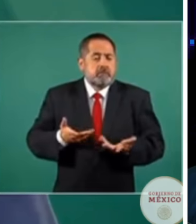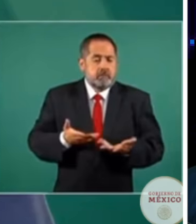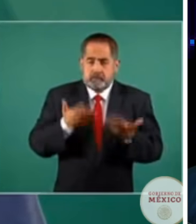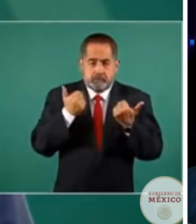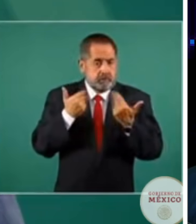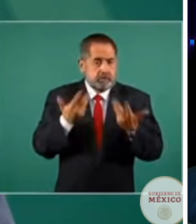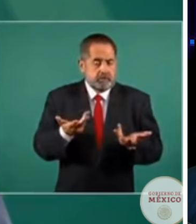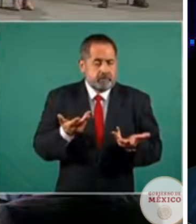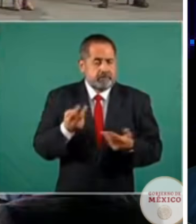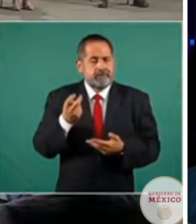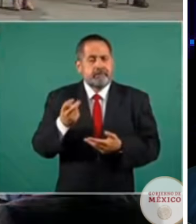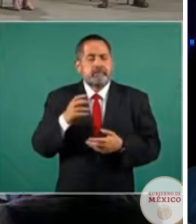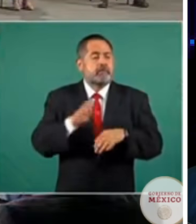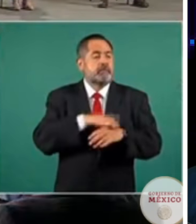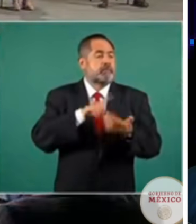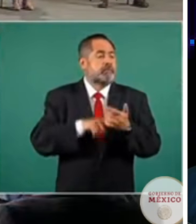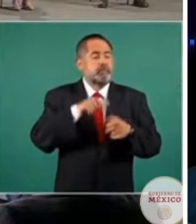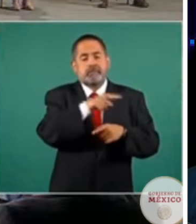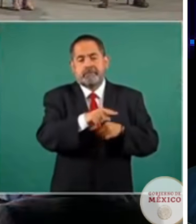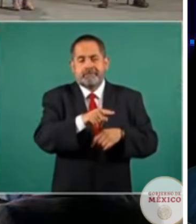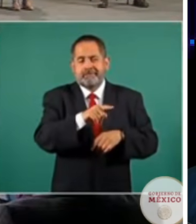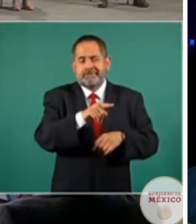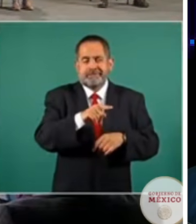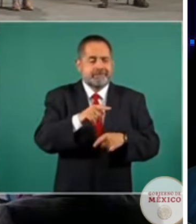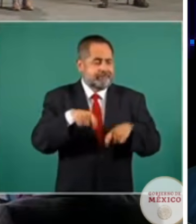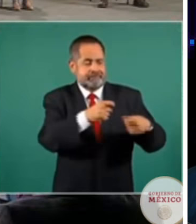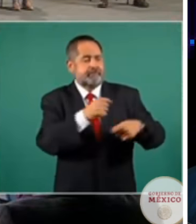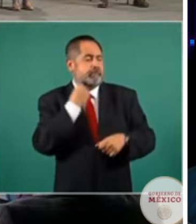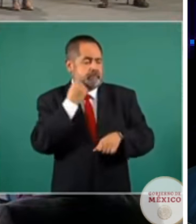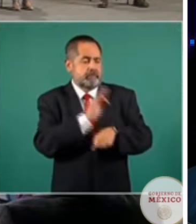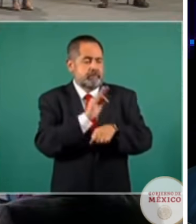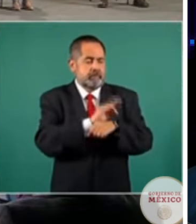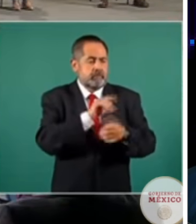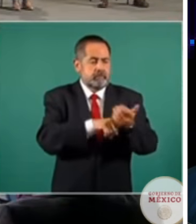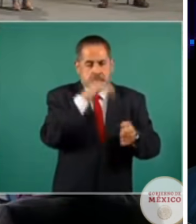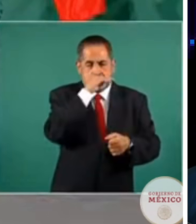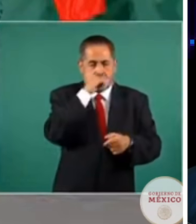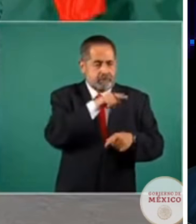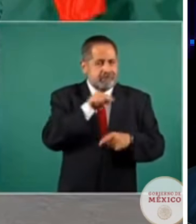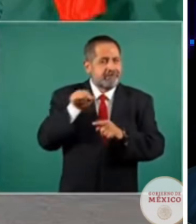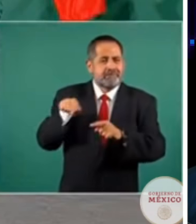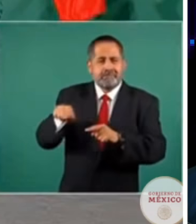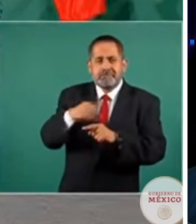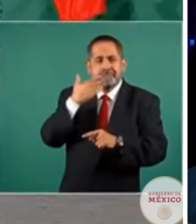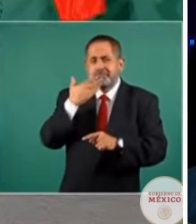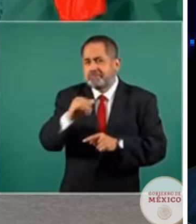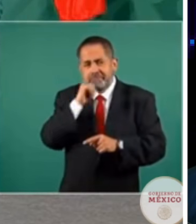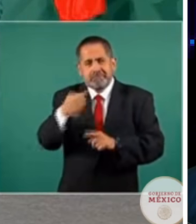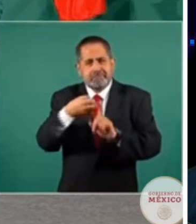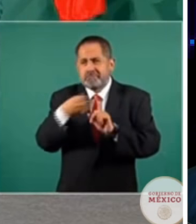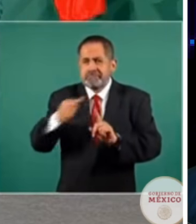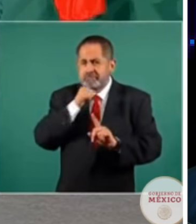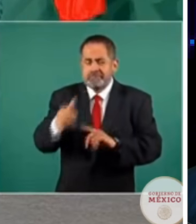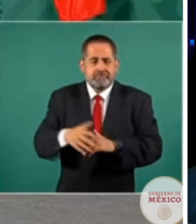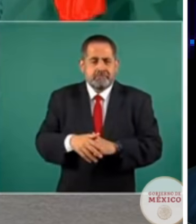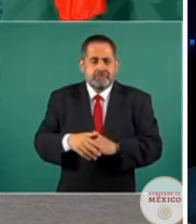porque las defensorías de oficio no están bien integradas, ni